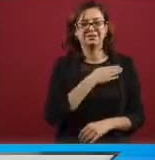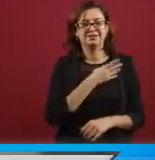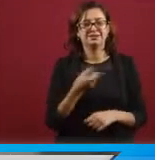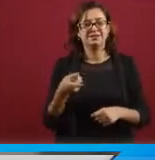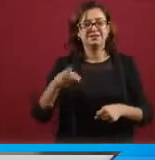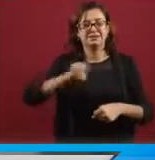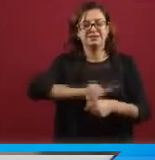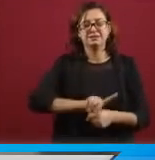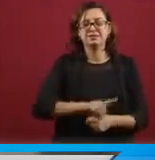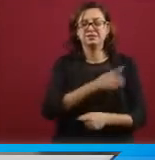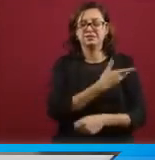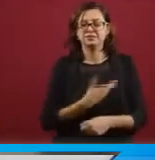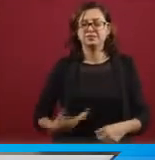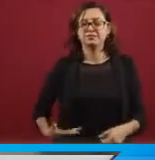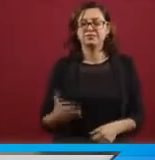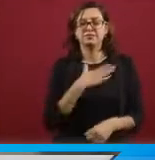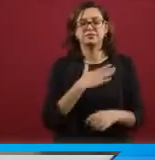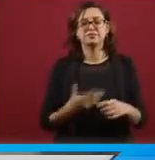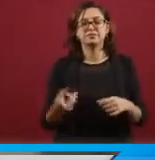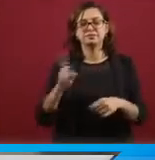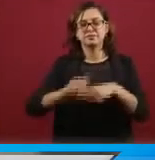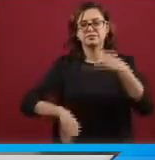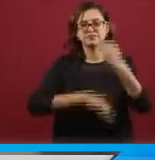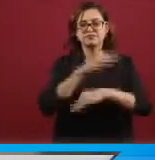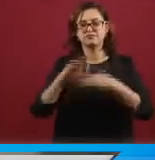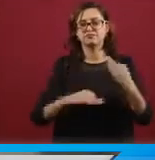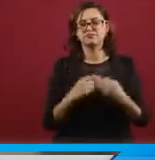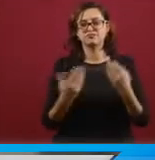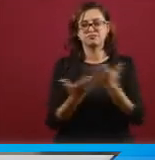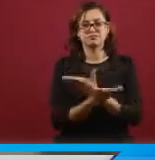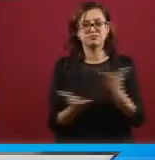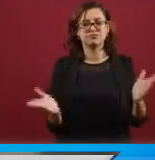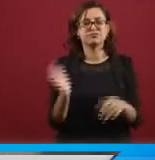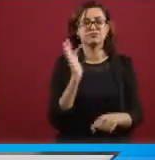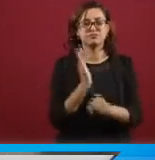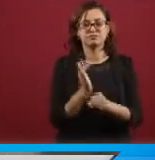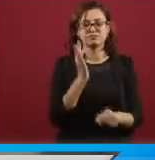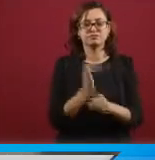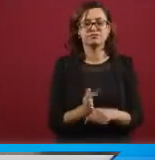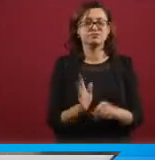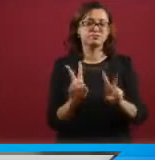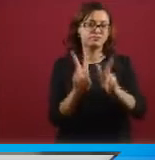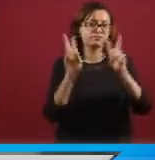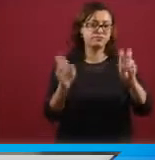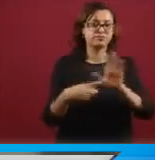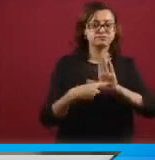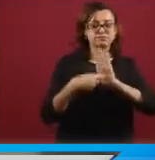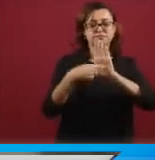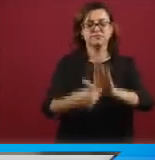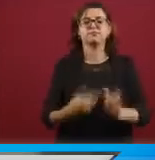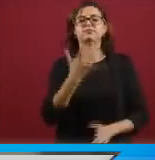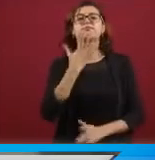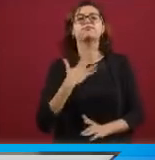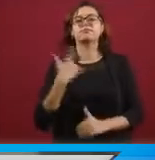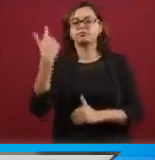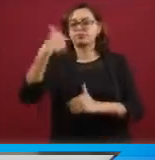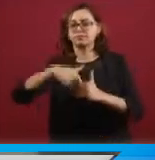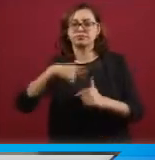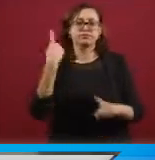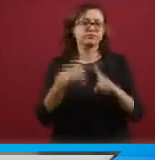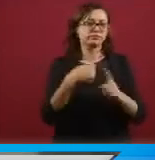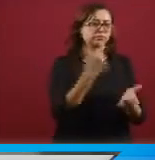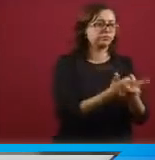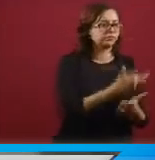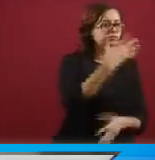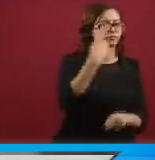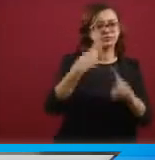las gasolinas y gas. Precio promedio por litro de gasolina del 26 de septiembre al 2 de octubre. Con precio alto, gasolina regular